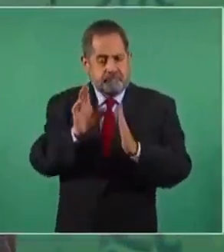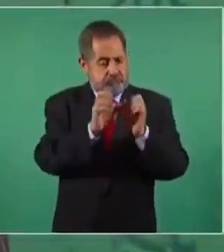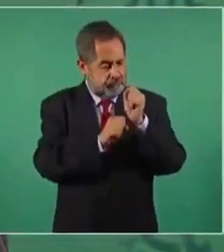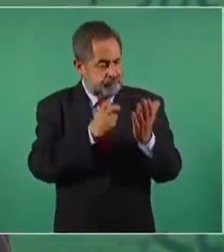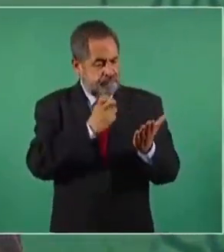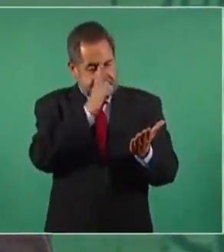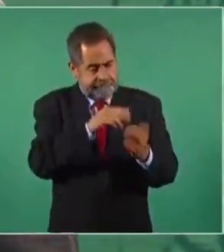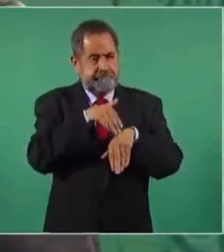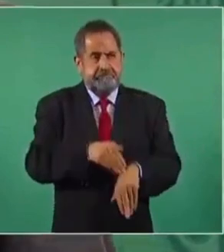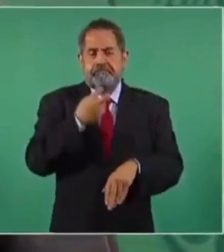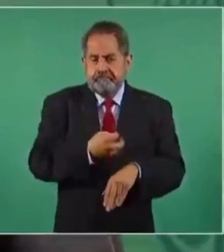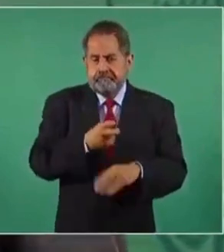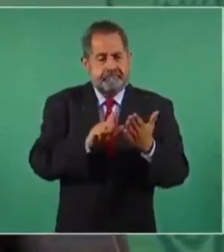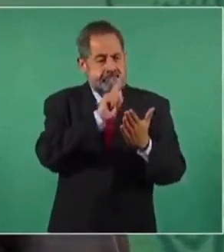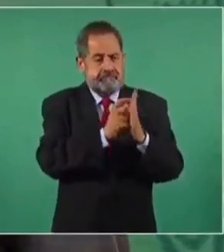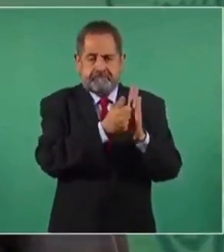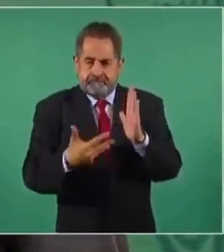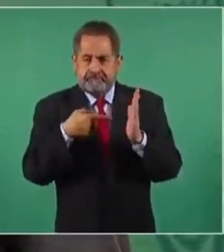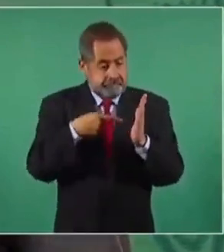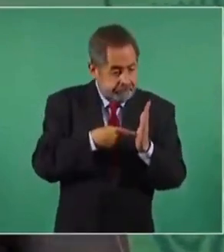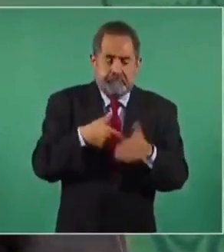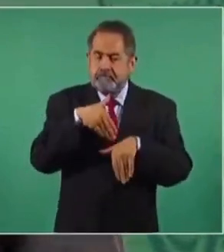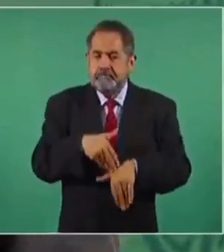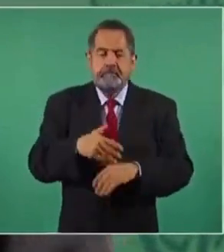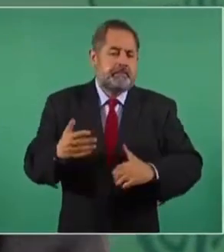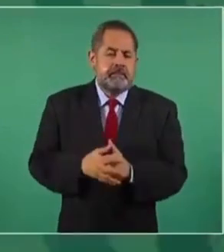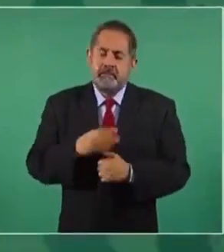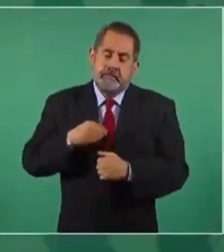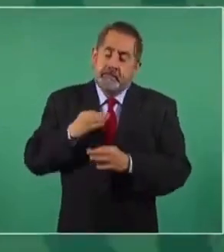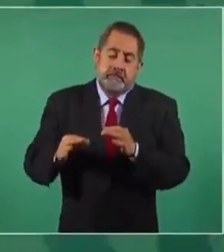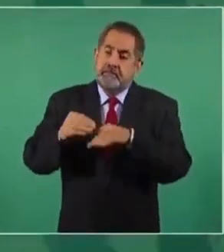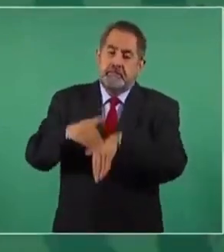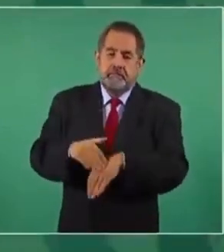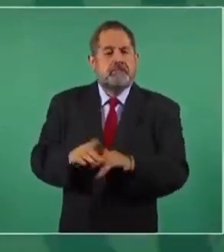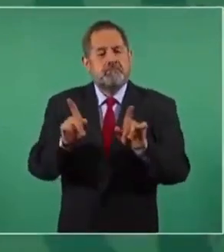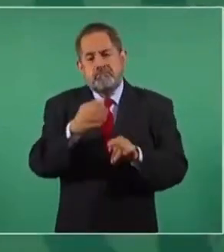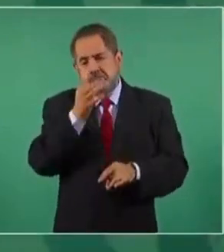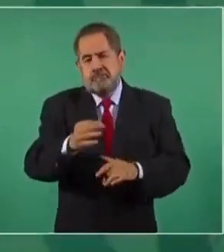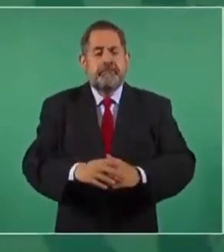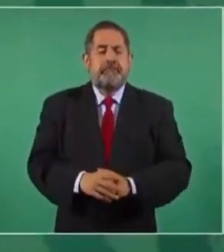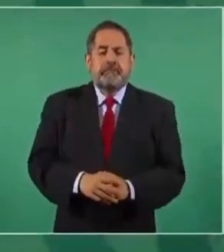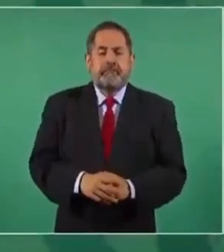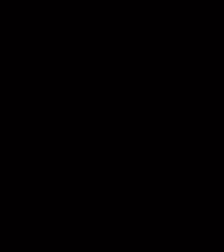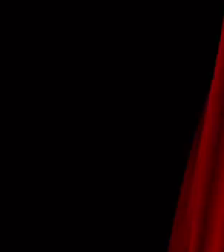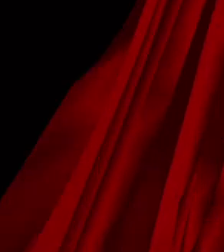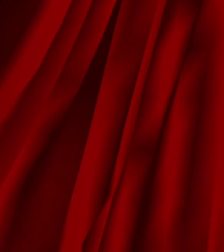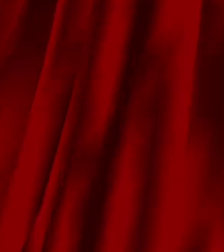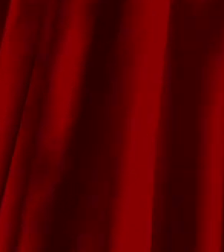Constitución y con las leyes que de ella emanen. Entonces, tengo que cumplir. Eso es lo que puedo decir.